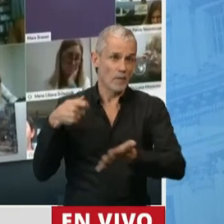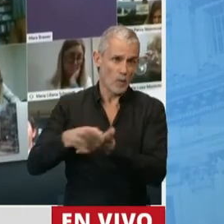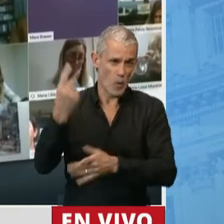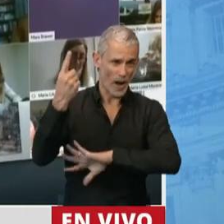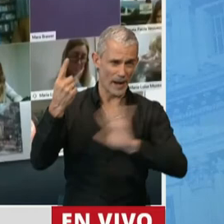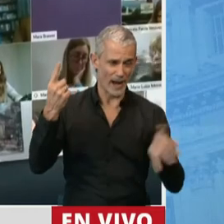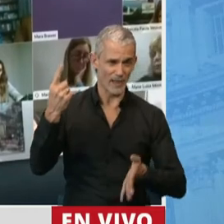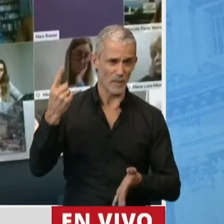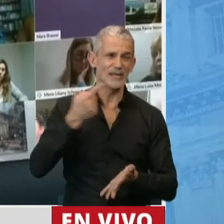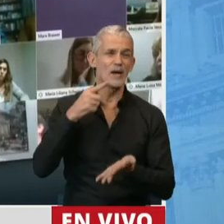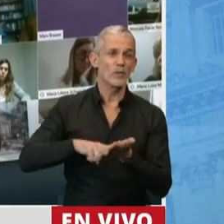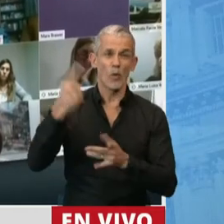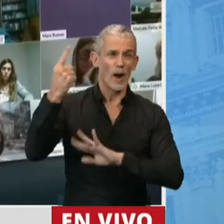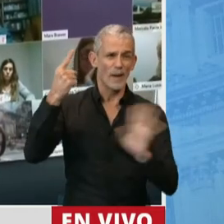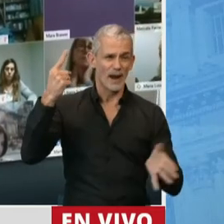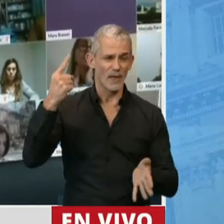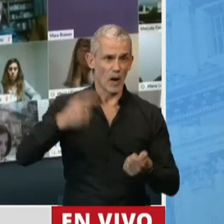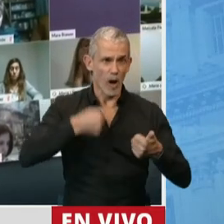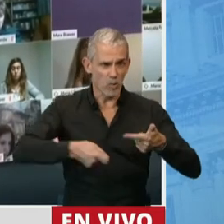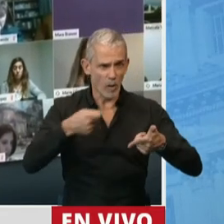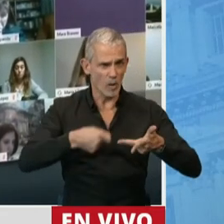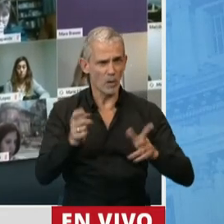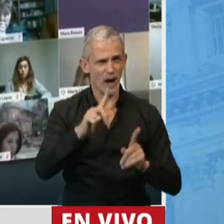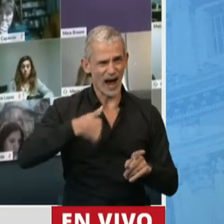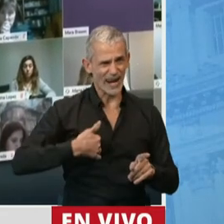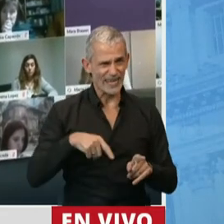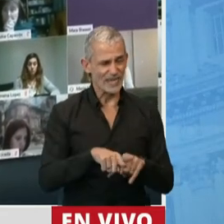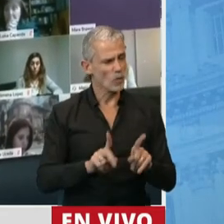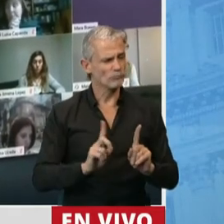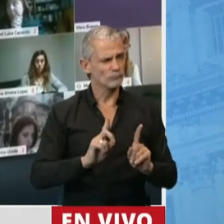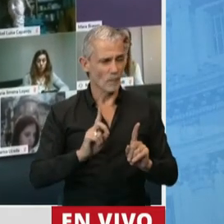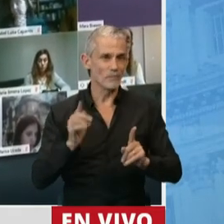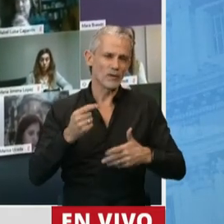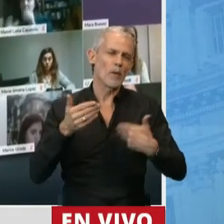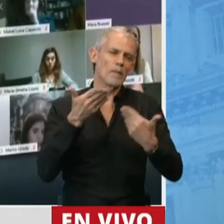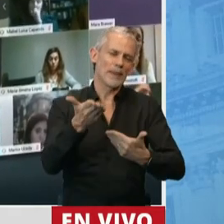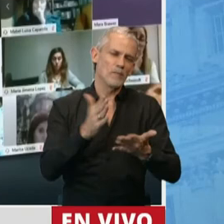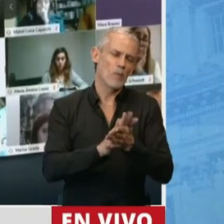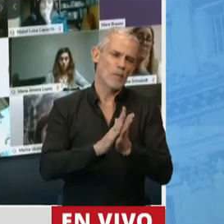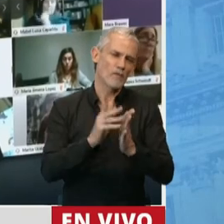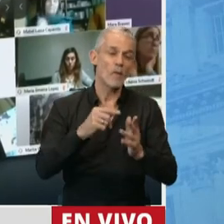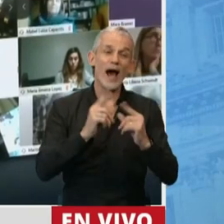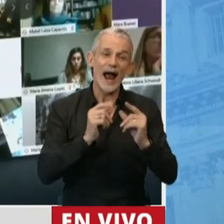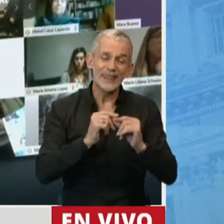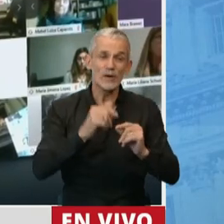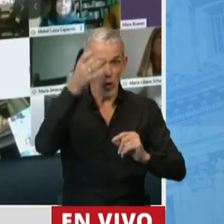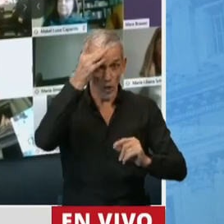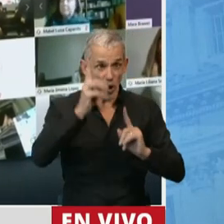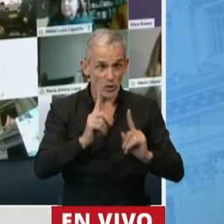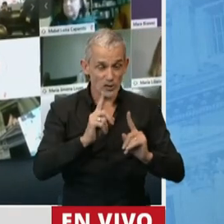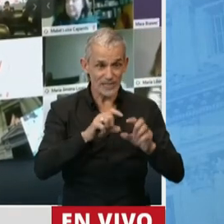vez el tributo en cuestión. Por tal motivo, solicitamos entonces que el artículo